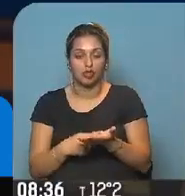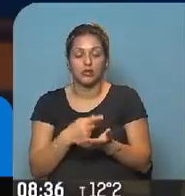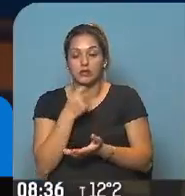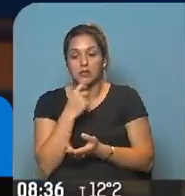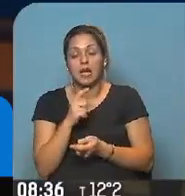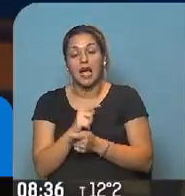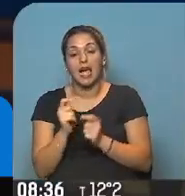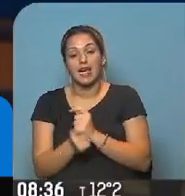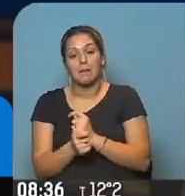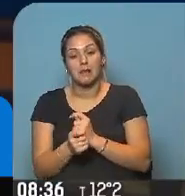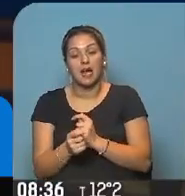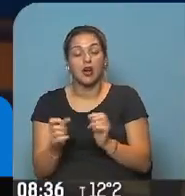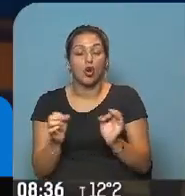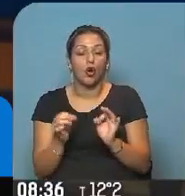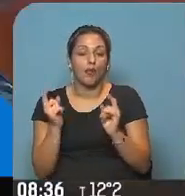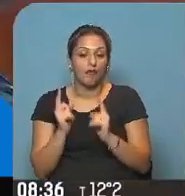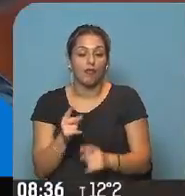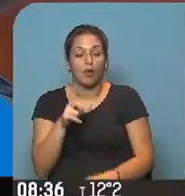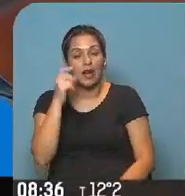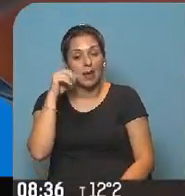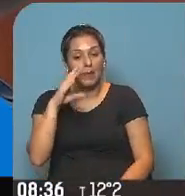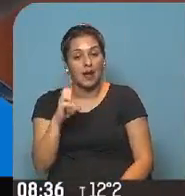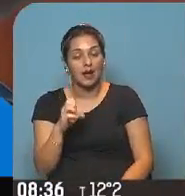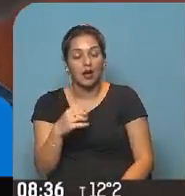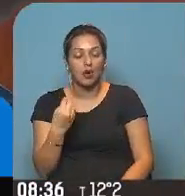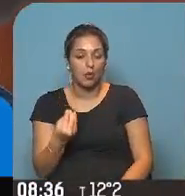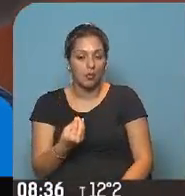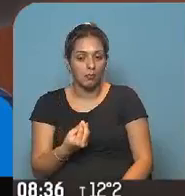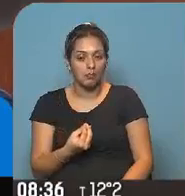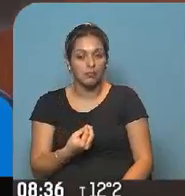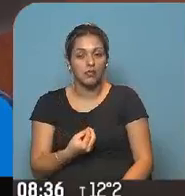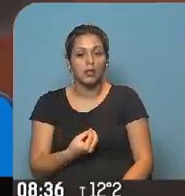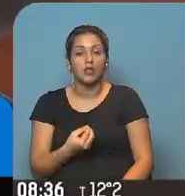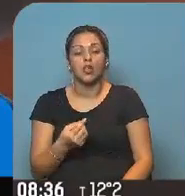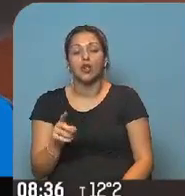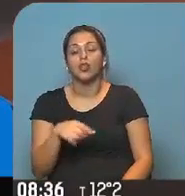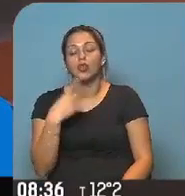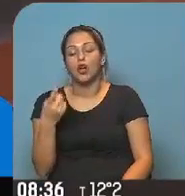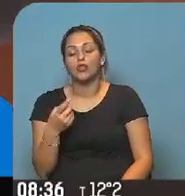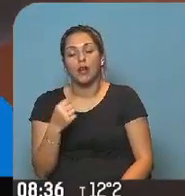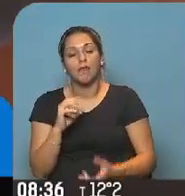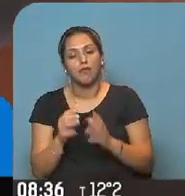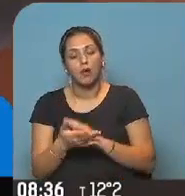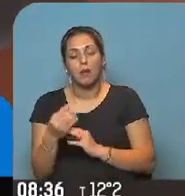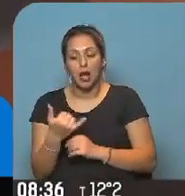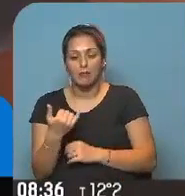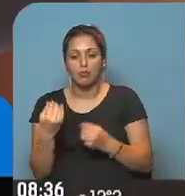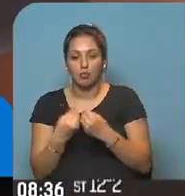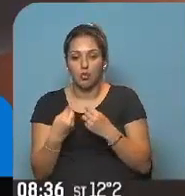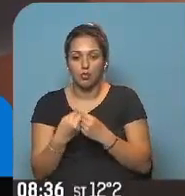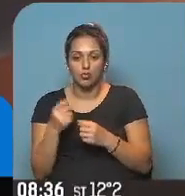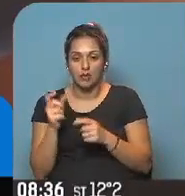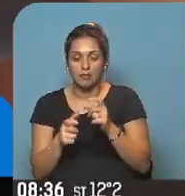a cambiar la composición de cartera o si le da otras opciones. Bueno, ¿y cuál podría llegar a ser la otra opción? Porque hay mucha gente que está, por ejemplo, apostando a un fondo